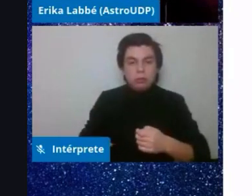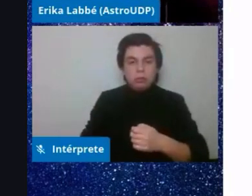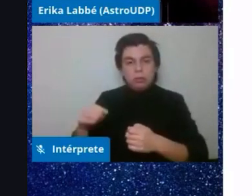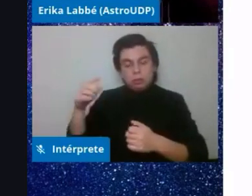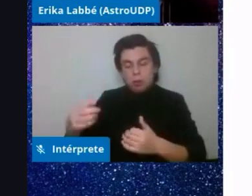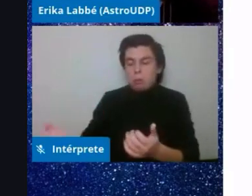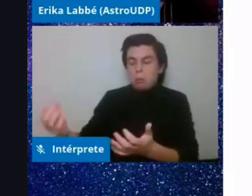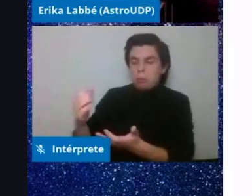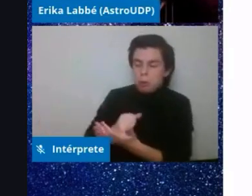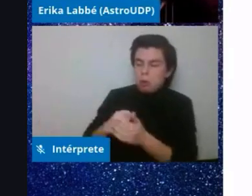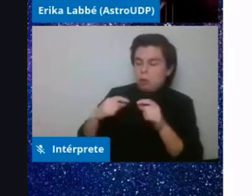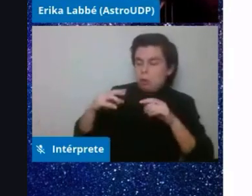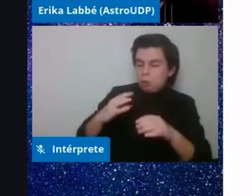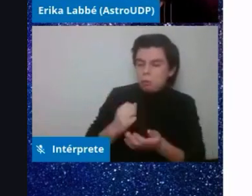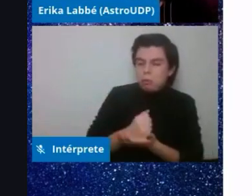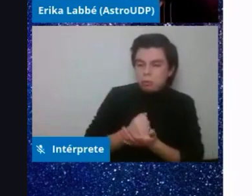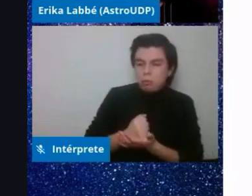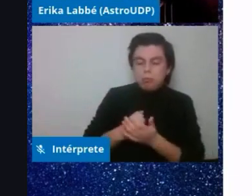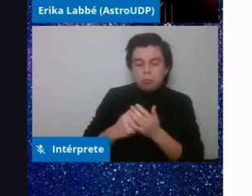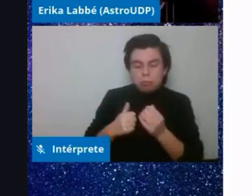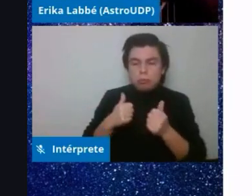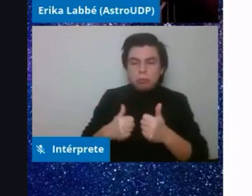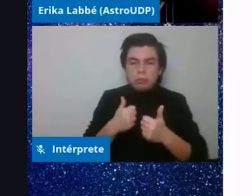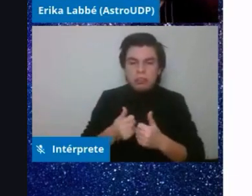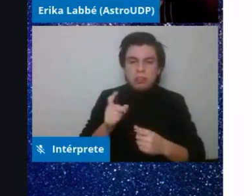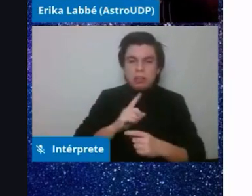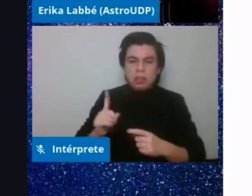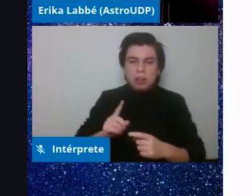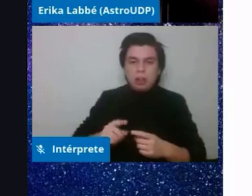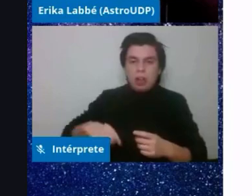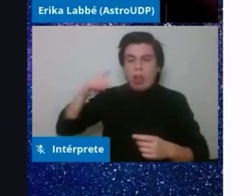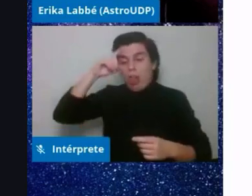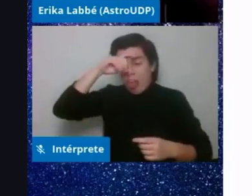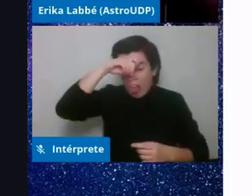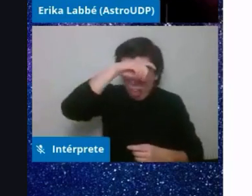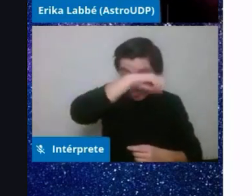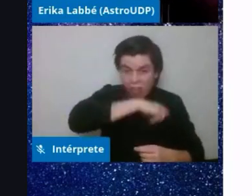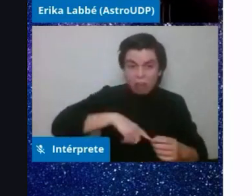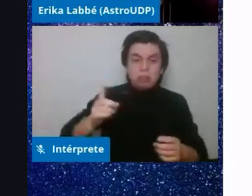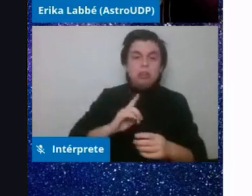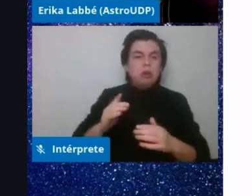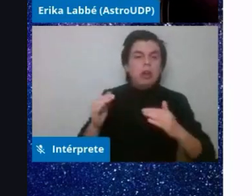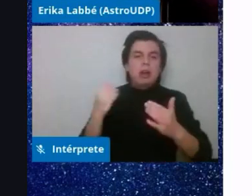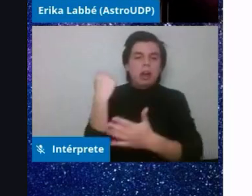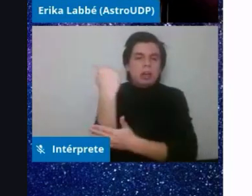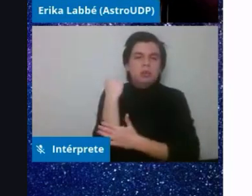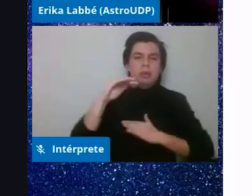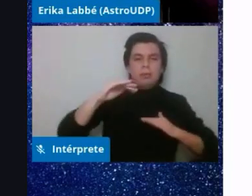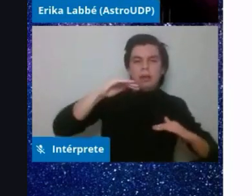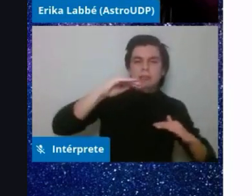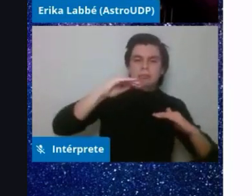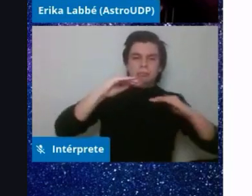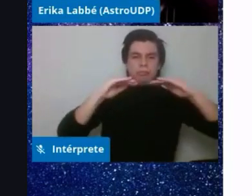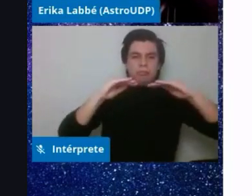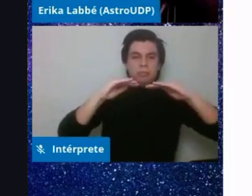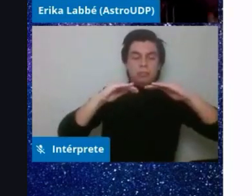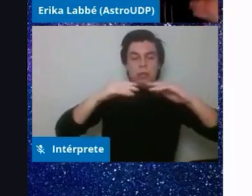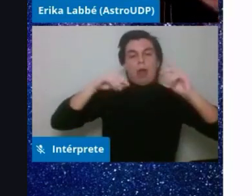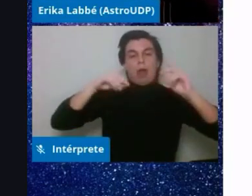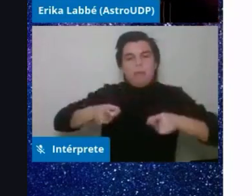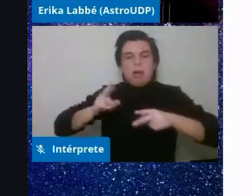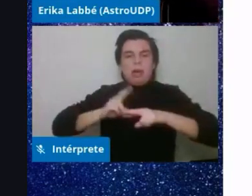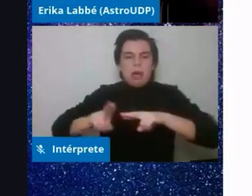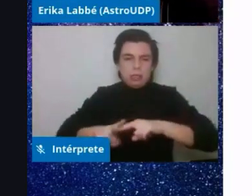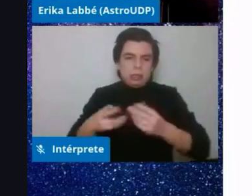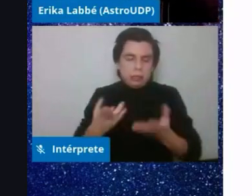trabajo, si realmente ayuda para que todos estén en las mismas condiciones, entonces hay que hacerlo, ¿sí? Lo mismo,